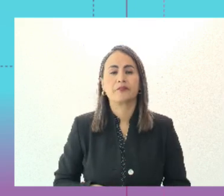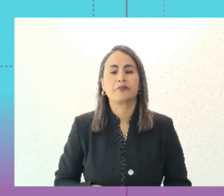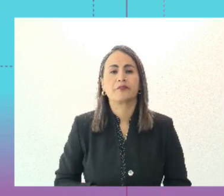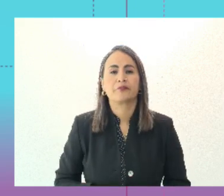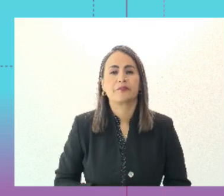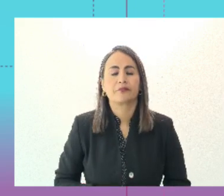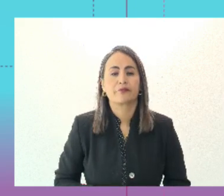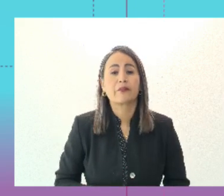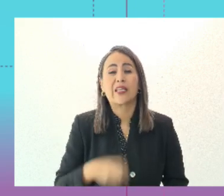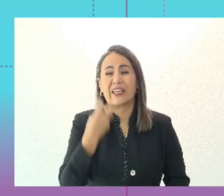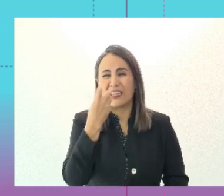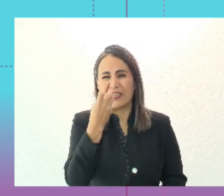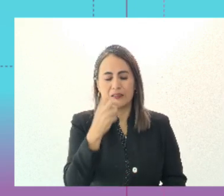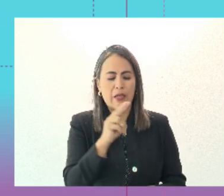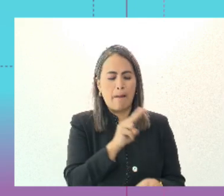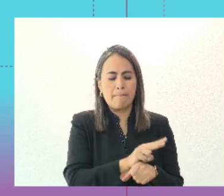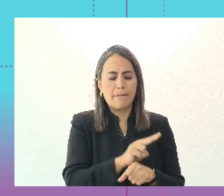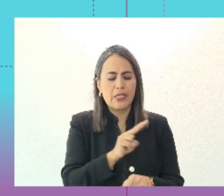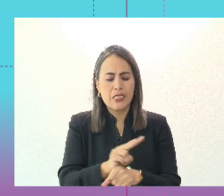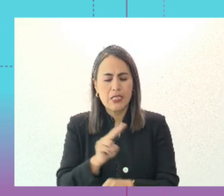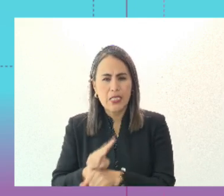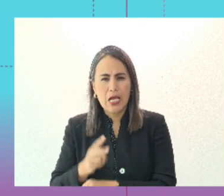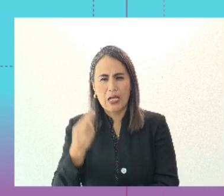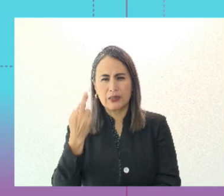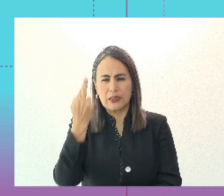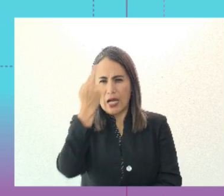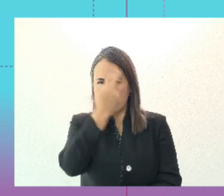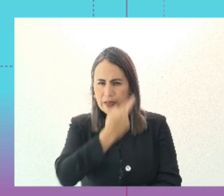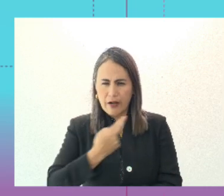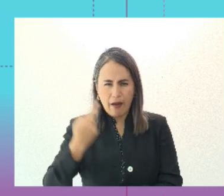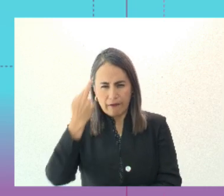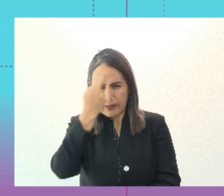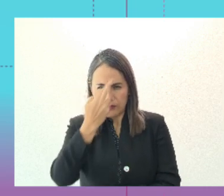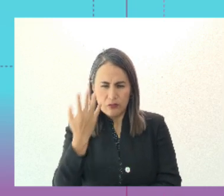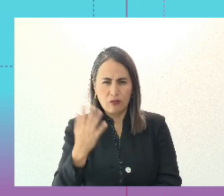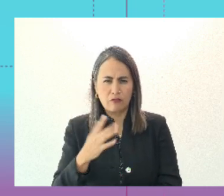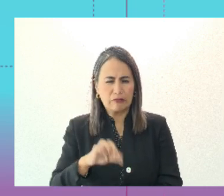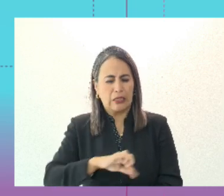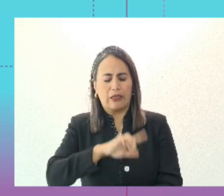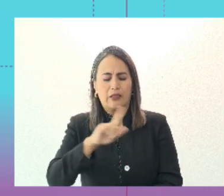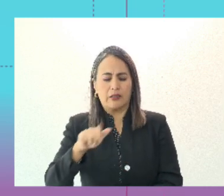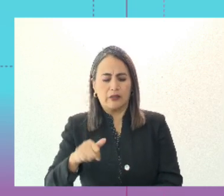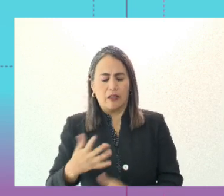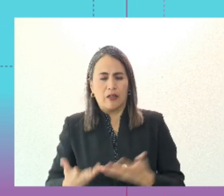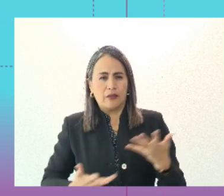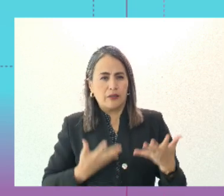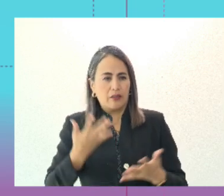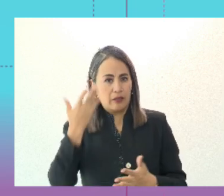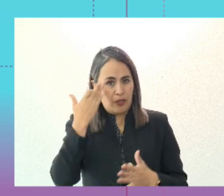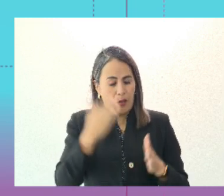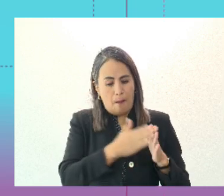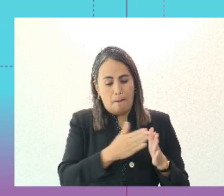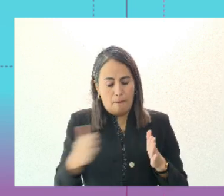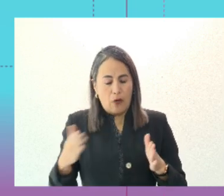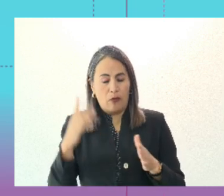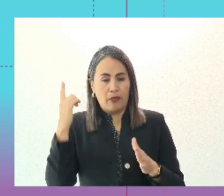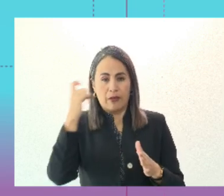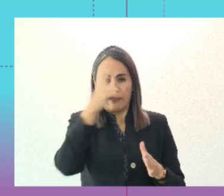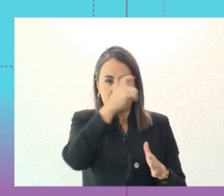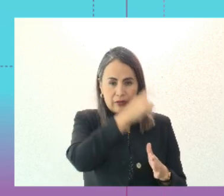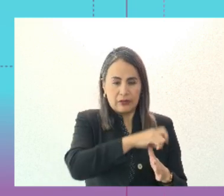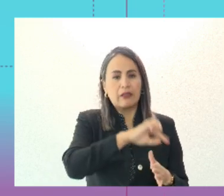esta auditoría, ya después de pasado el susto, ¿no?, y el trago amargo, considero que tuvo muchos